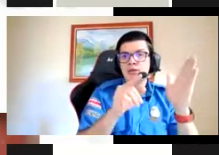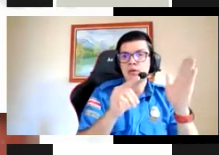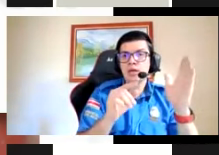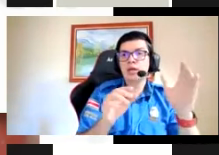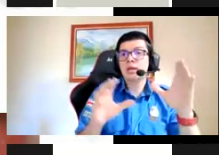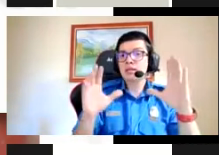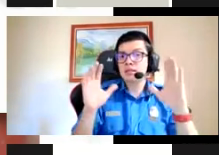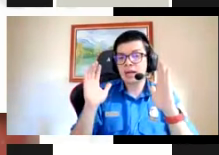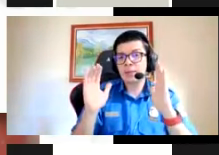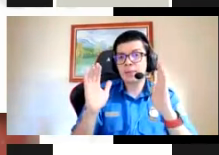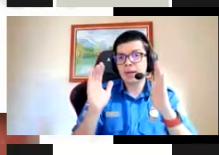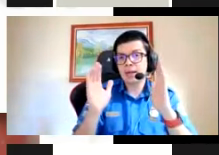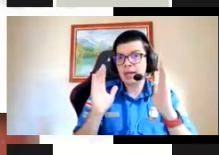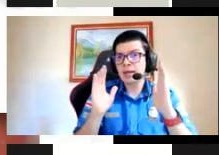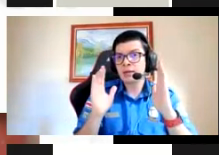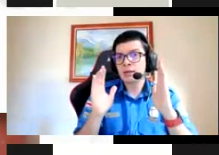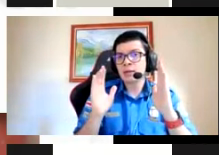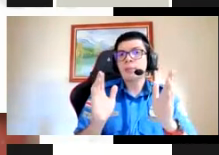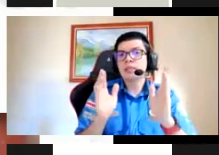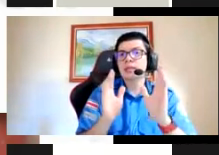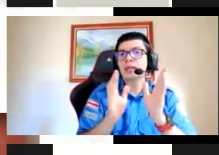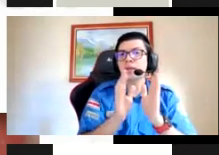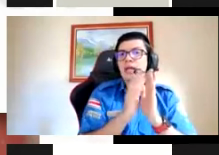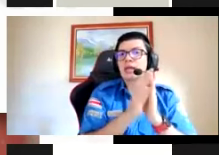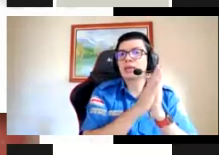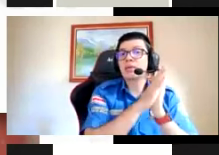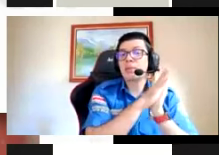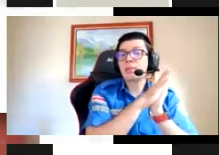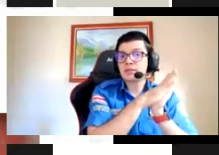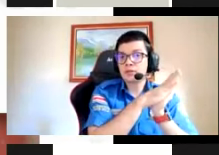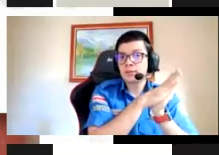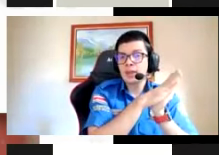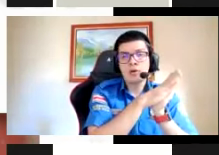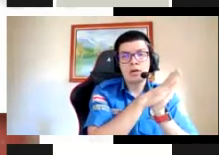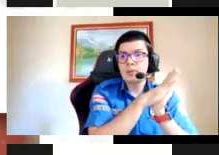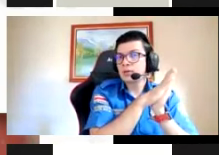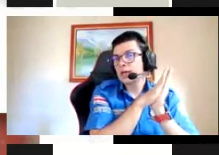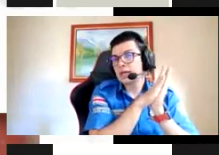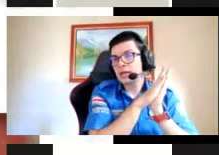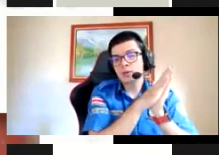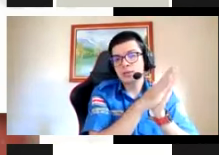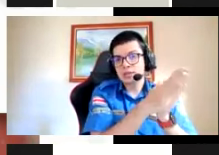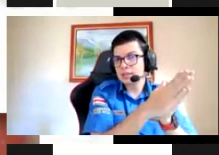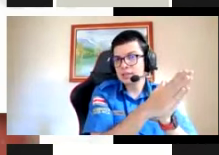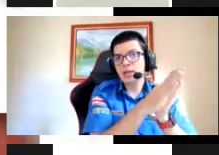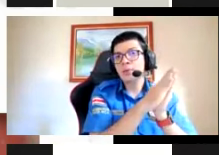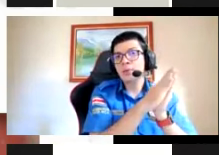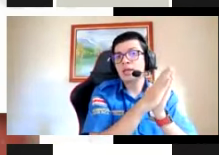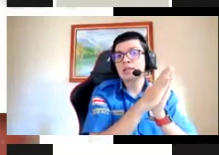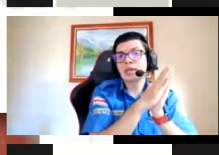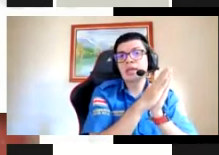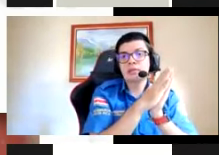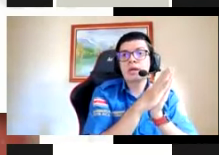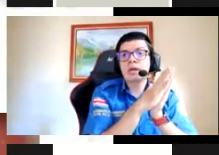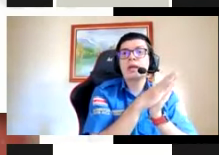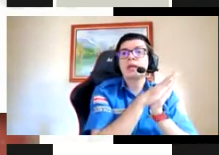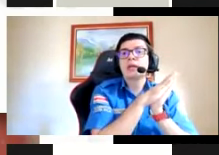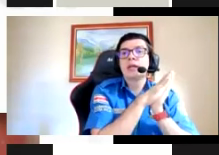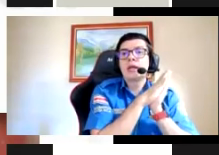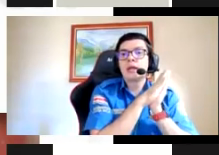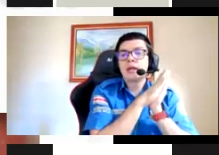hasta el regulador. Quiere decir que la manguera va a estar también a esa misma presión. Una presión que ella no está diseñada porque ella está hecha